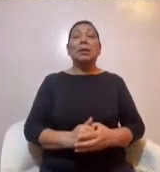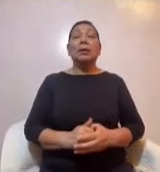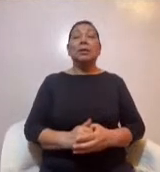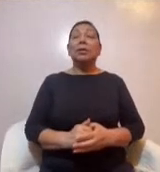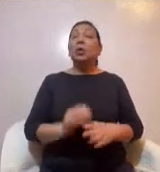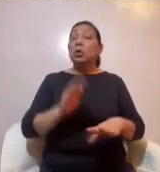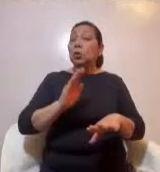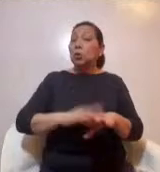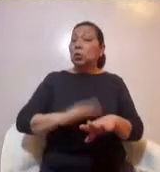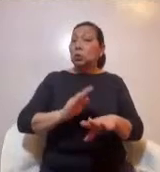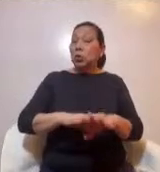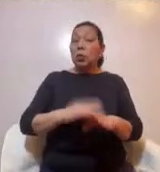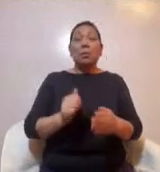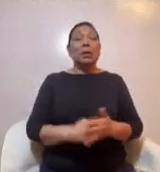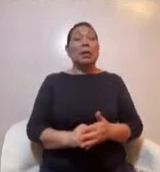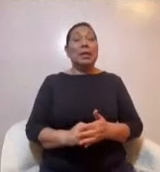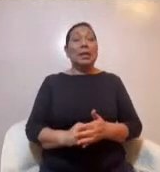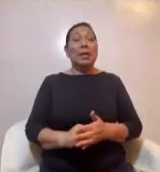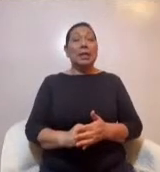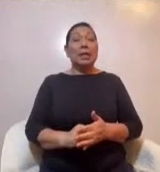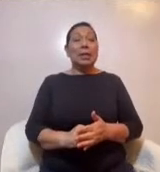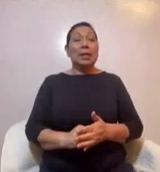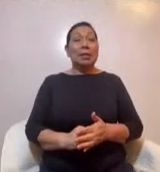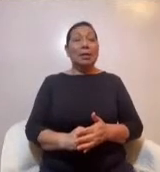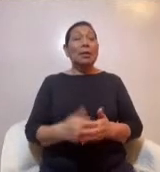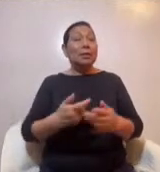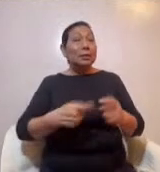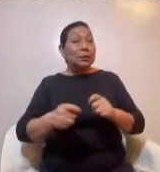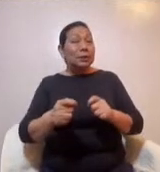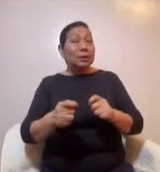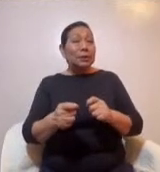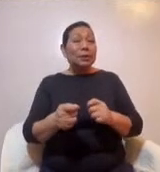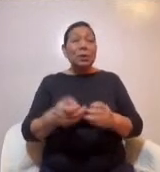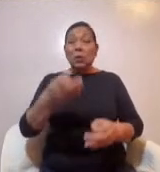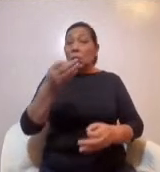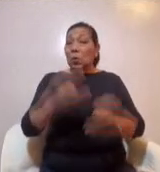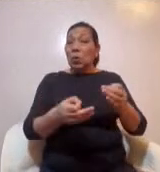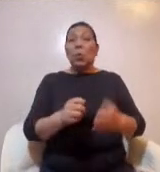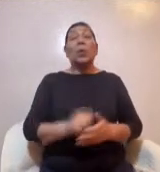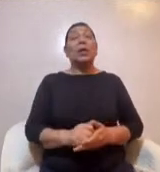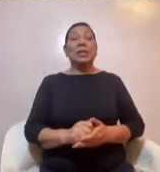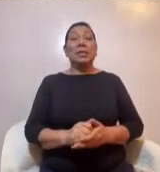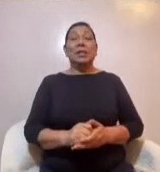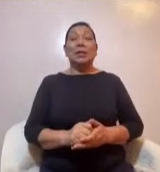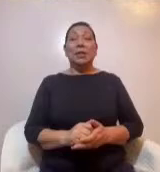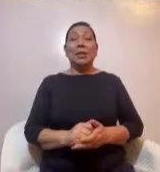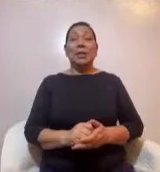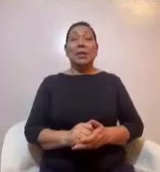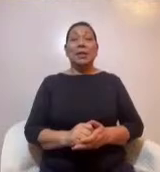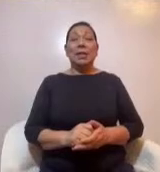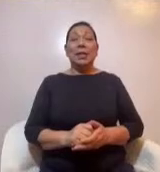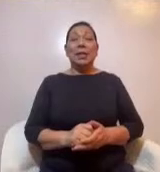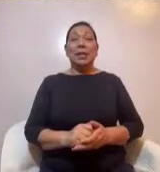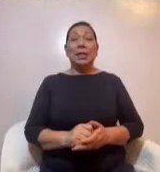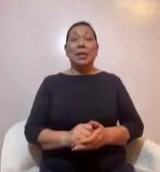¿no? Respecto a los efectos de la sentencia,